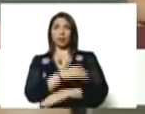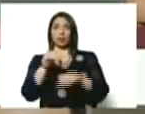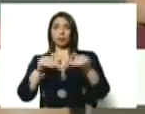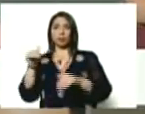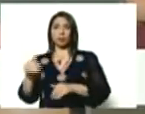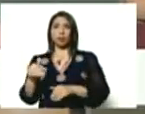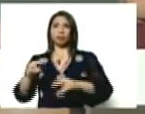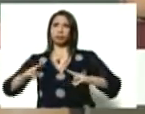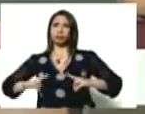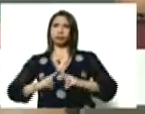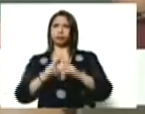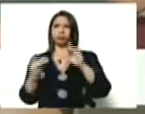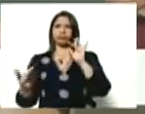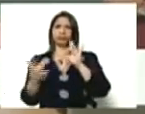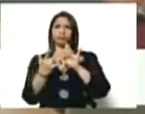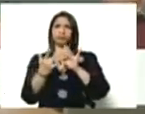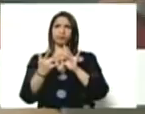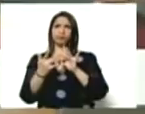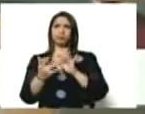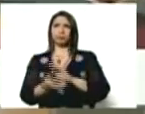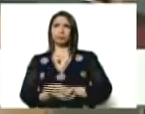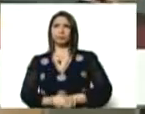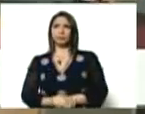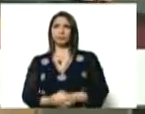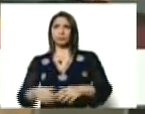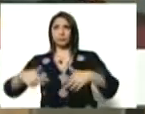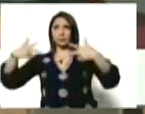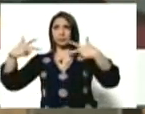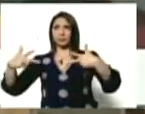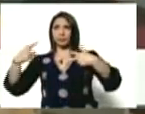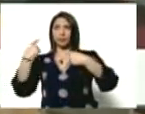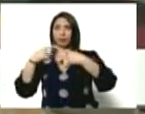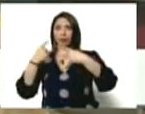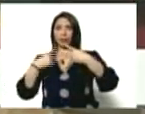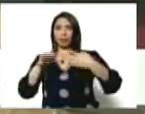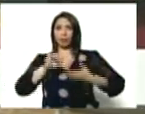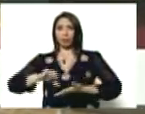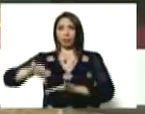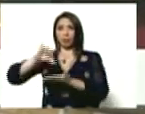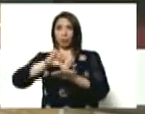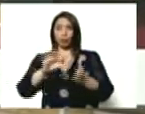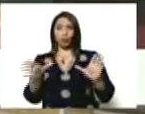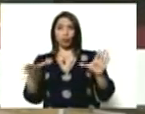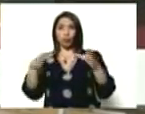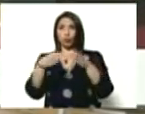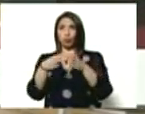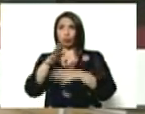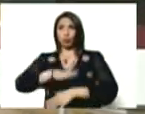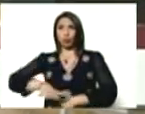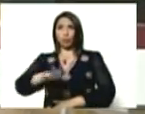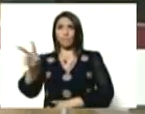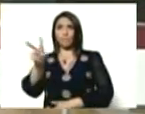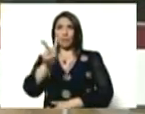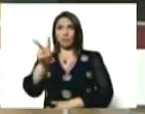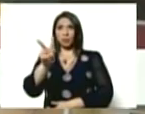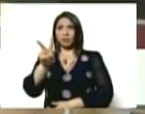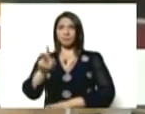encuentran conectados a esta transmisión desde las distintas sedes del organismo en todo el territorio